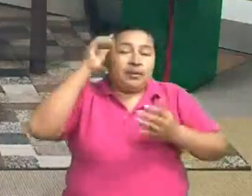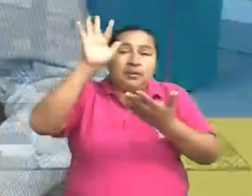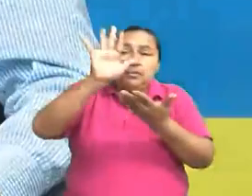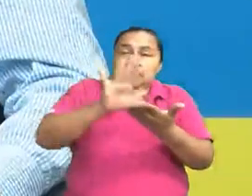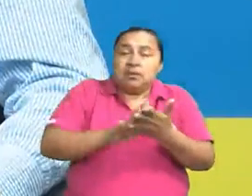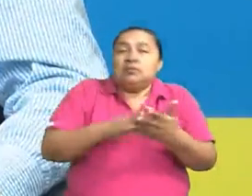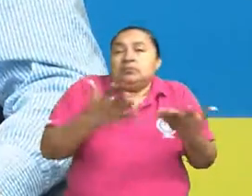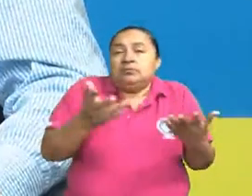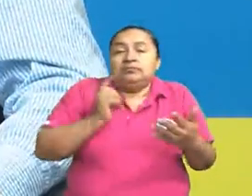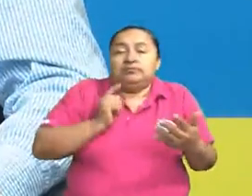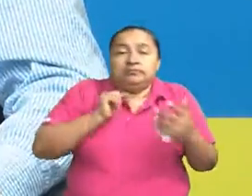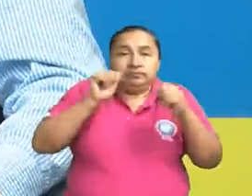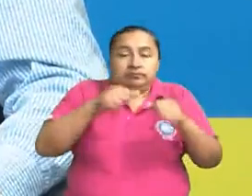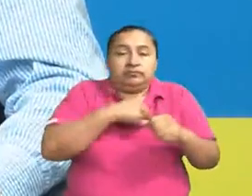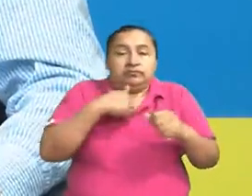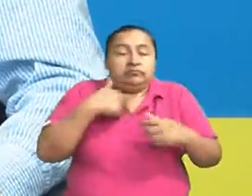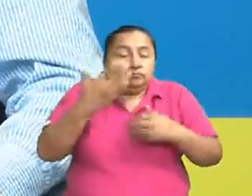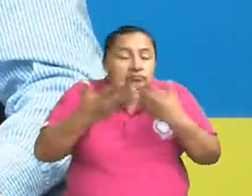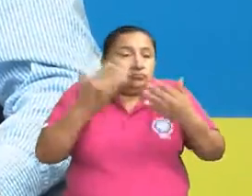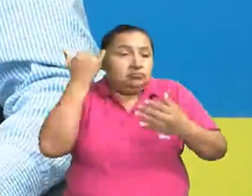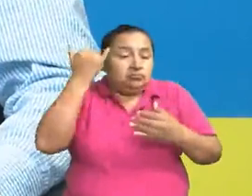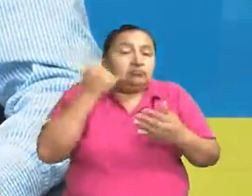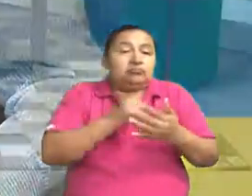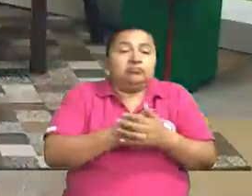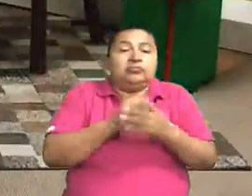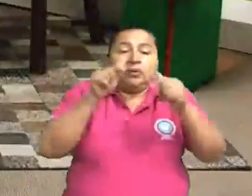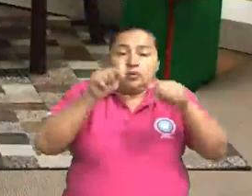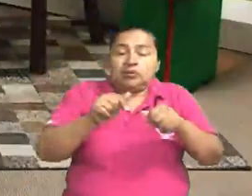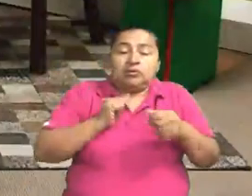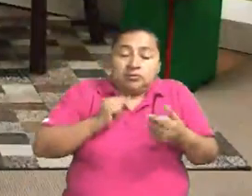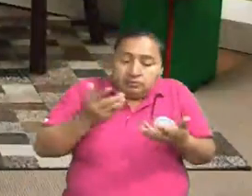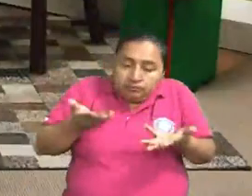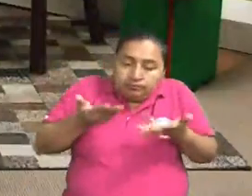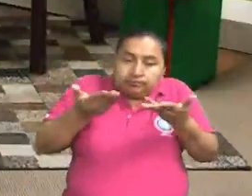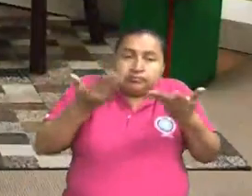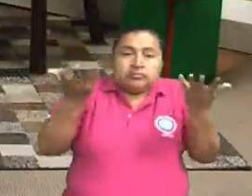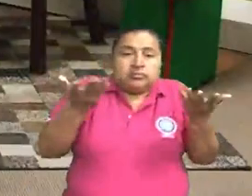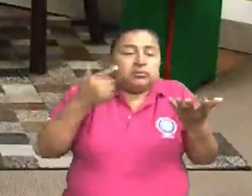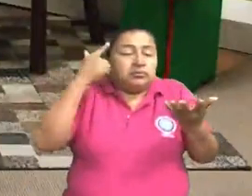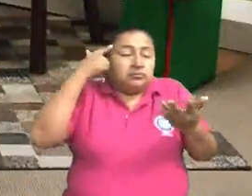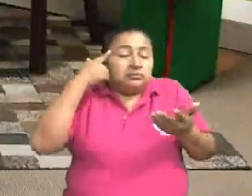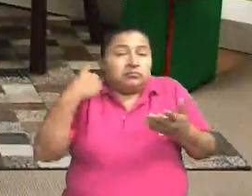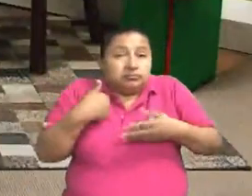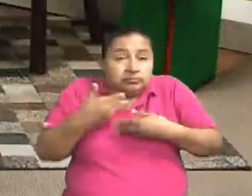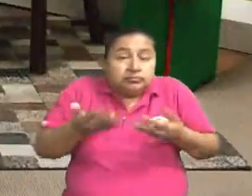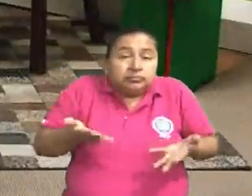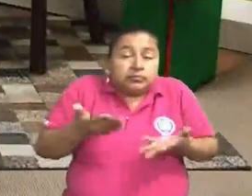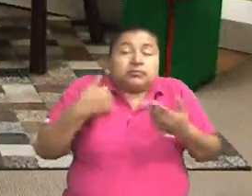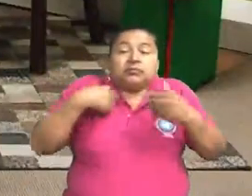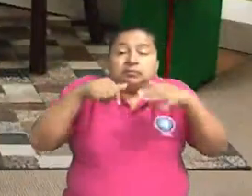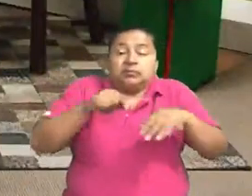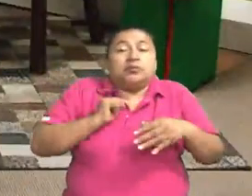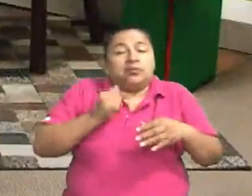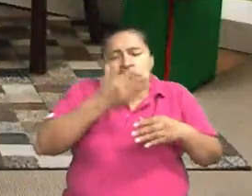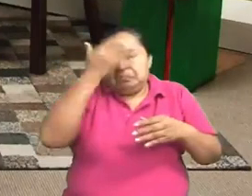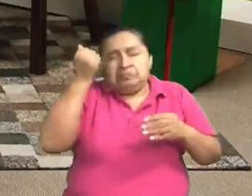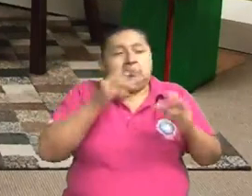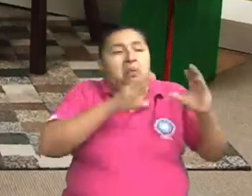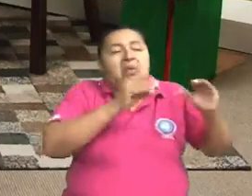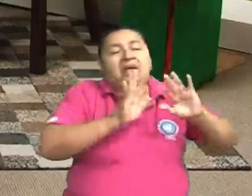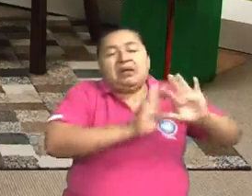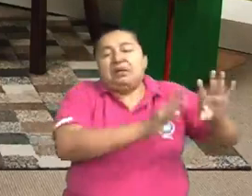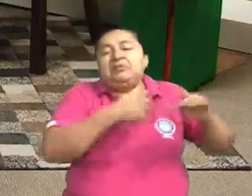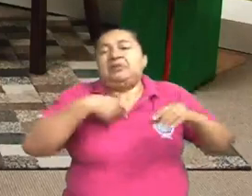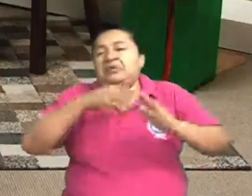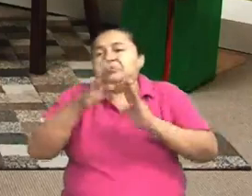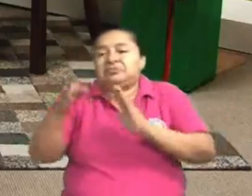cerca del cerebro, están cerca de la mente. Están estimulándote ahí inconscientemente, no te das cuenta, no comes, no peques y ahí están. Eso